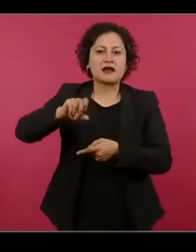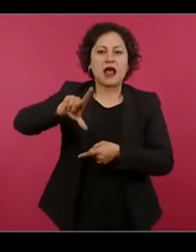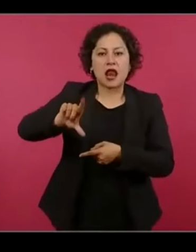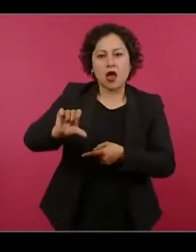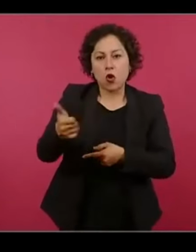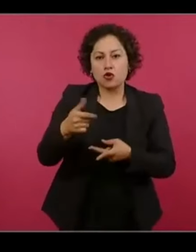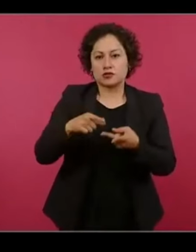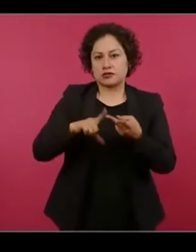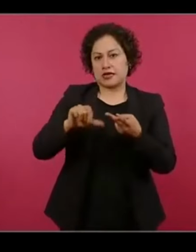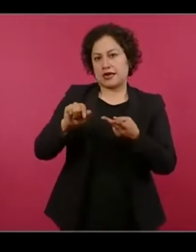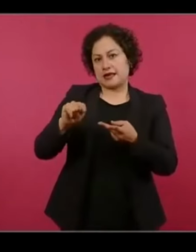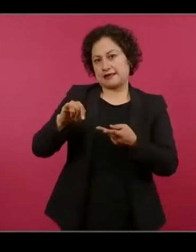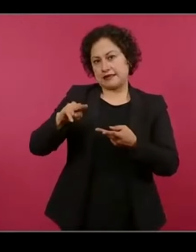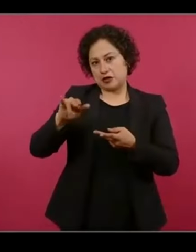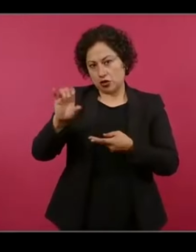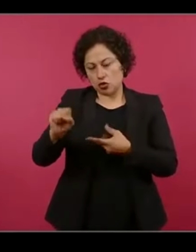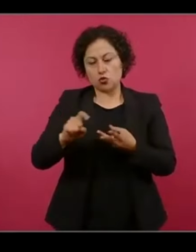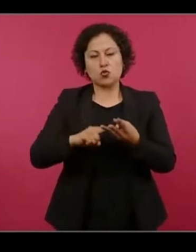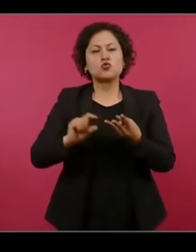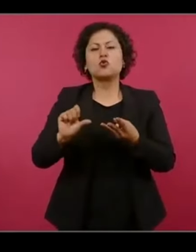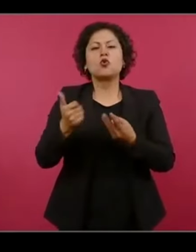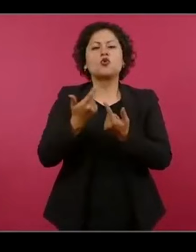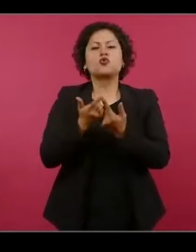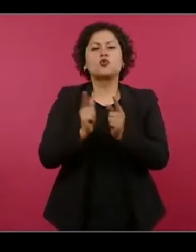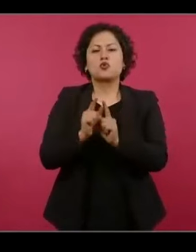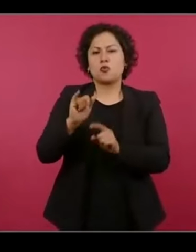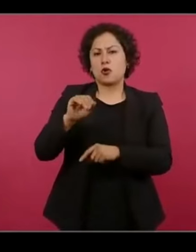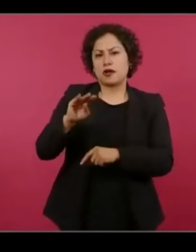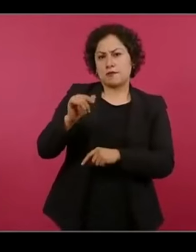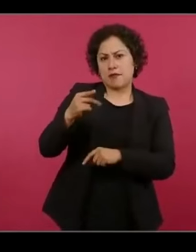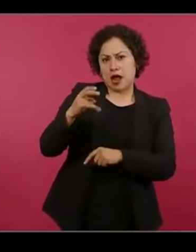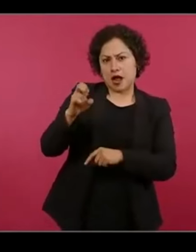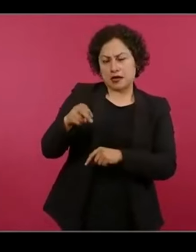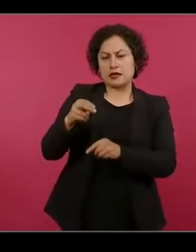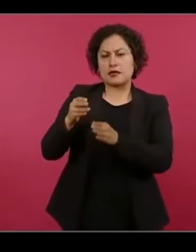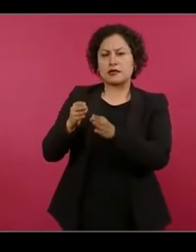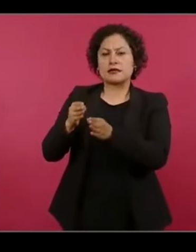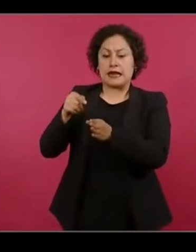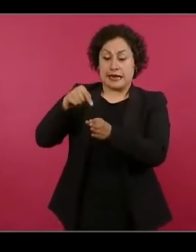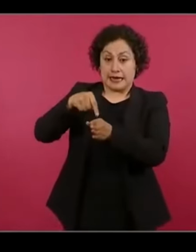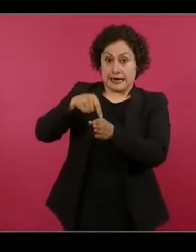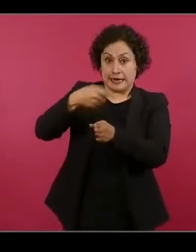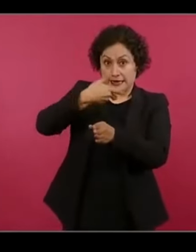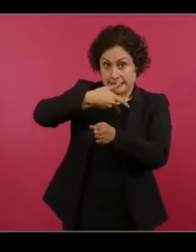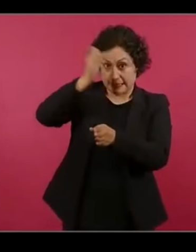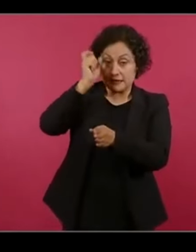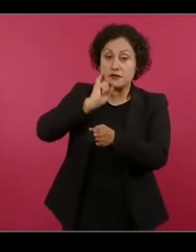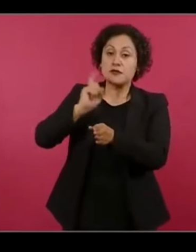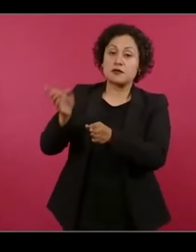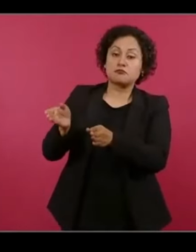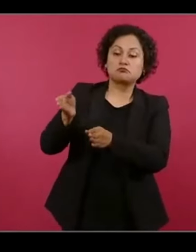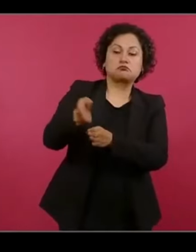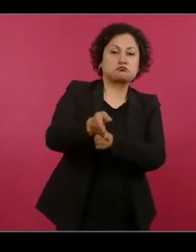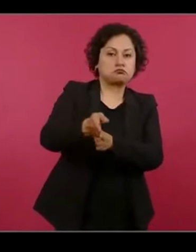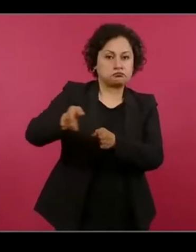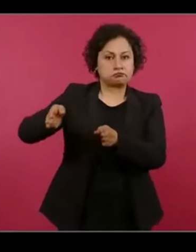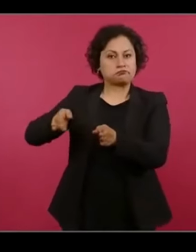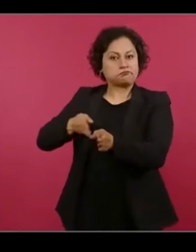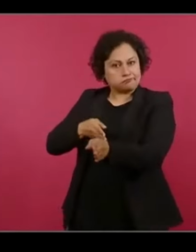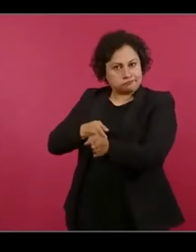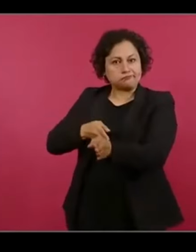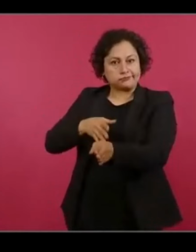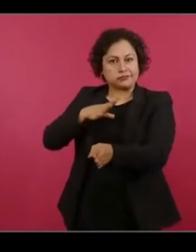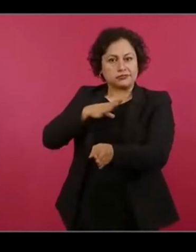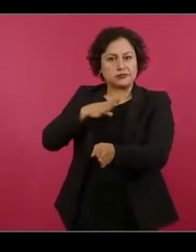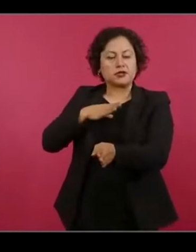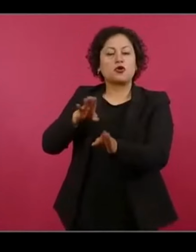casos otro grupo Imagen. Van adelante o van atrás, ellos regularmente van aparte del convoy y tienen como la avanzada de la